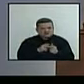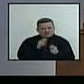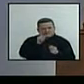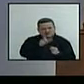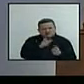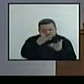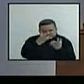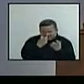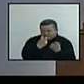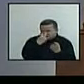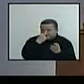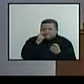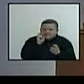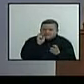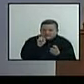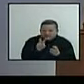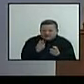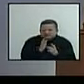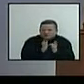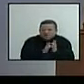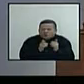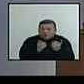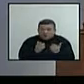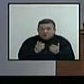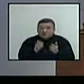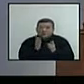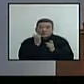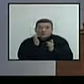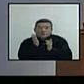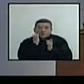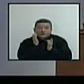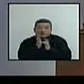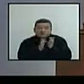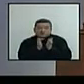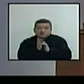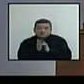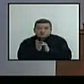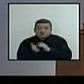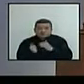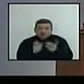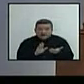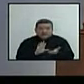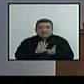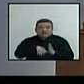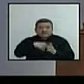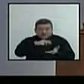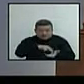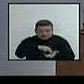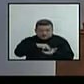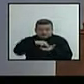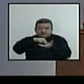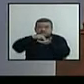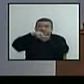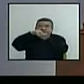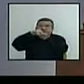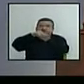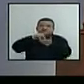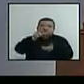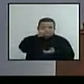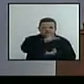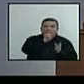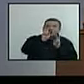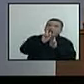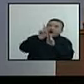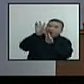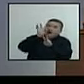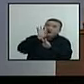solo cuando yo muera y cuando sea glorificado, me van a ver. Cuando